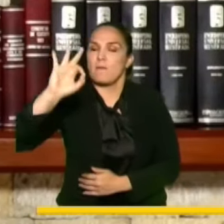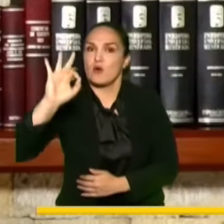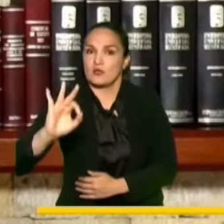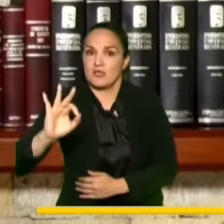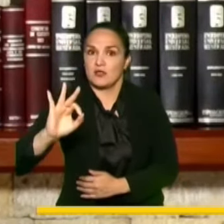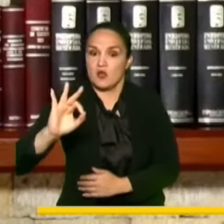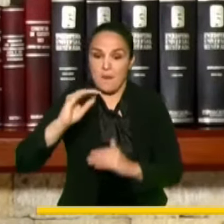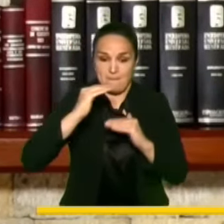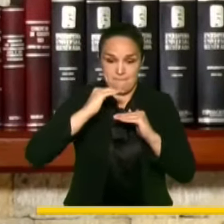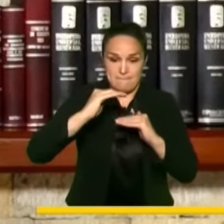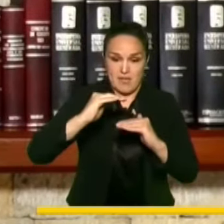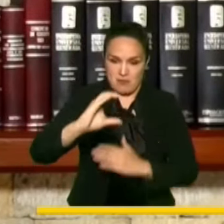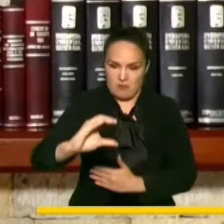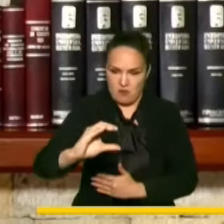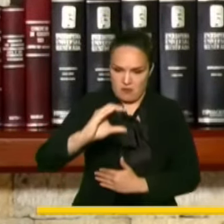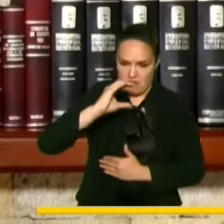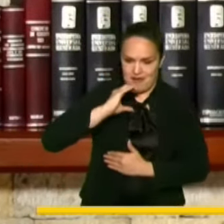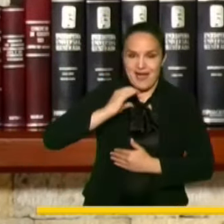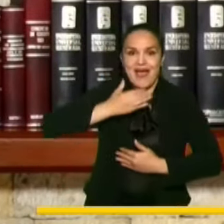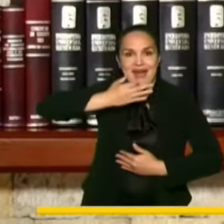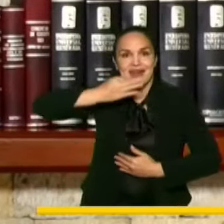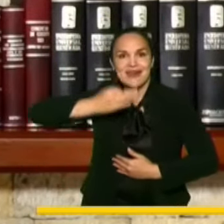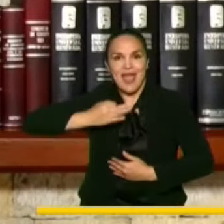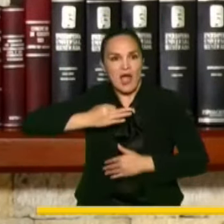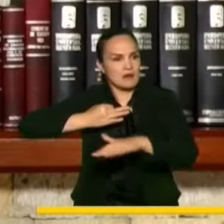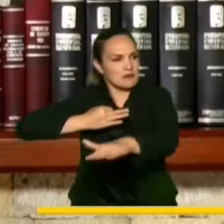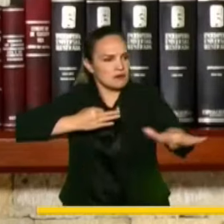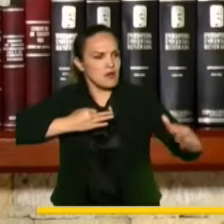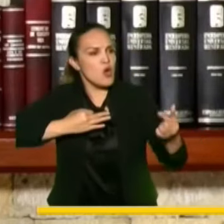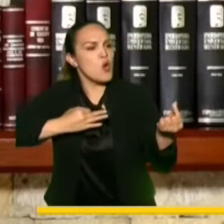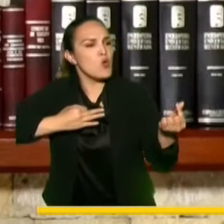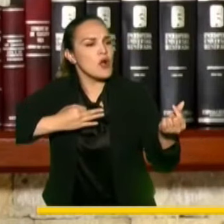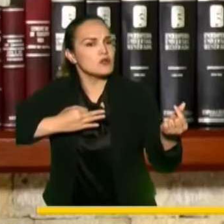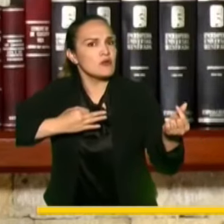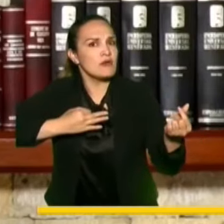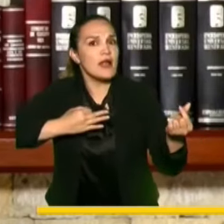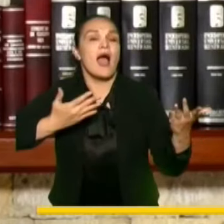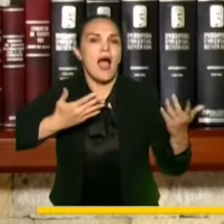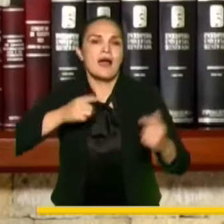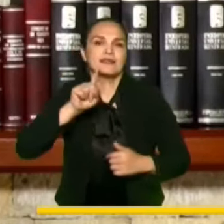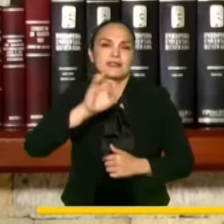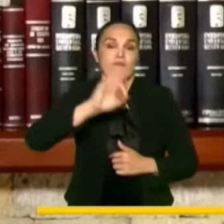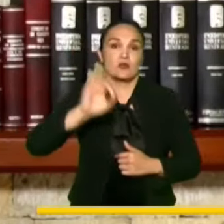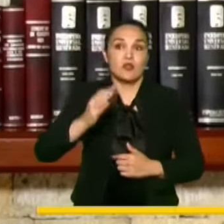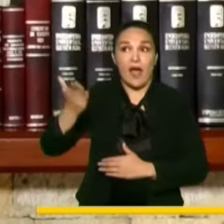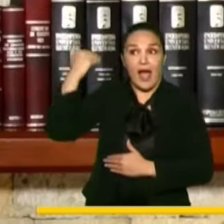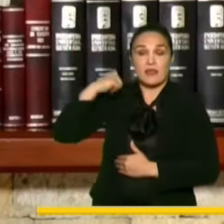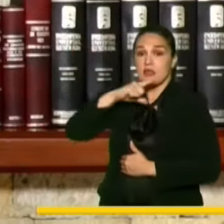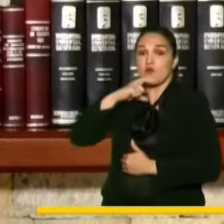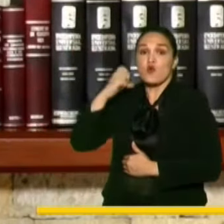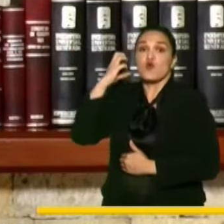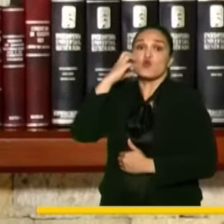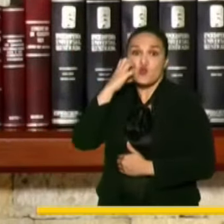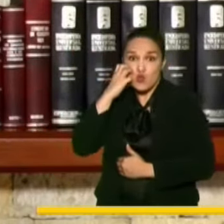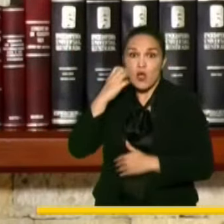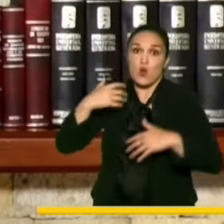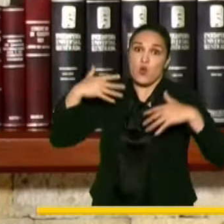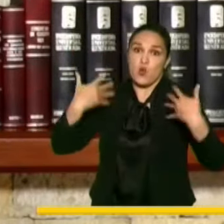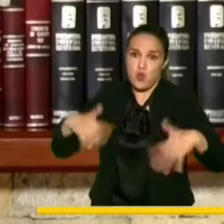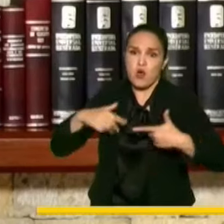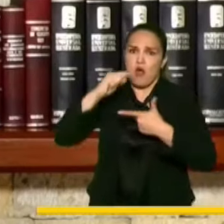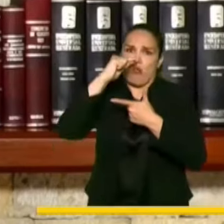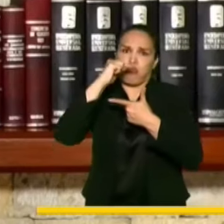mínimo real. Absorbimos la caída que le dejó Duque y aumentamos 3 puntos más.